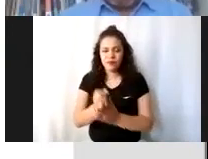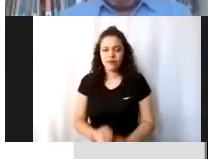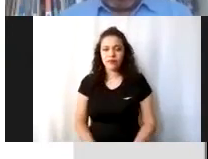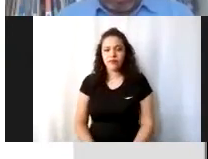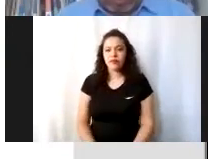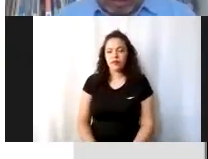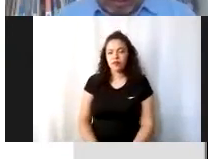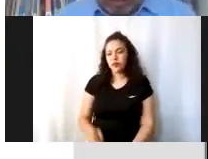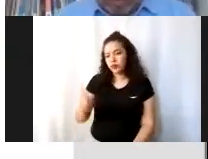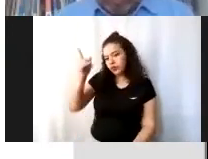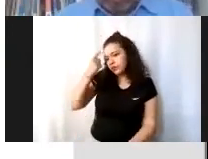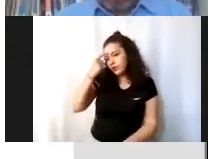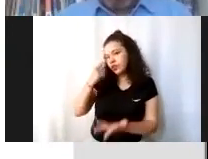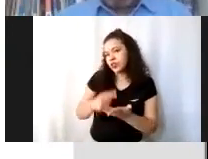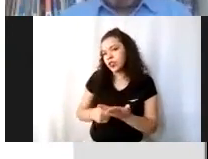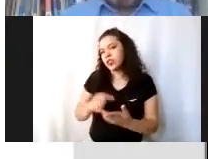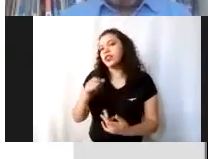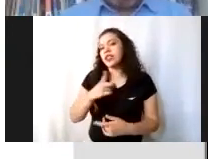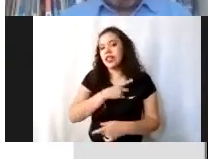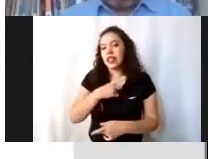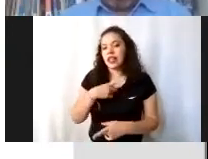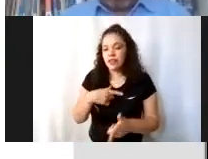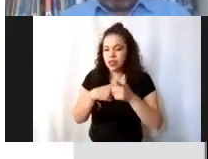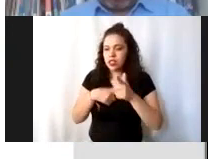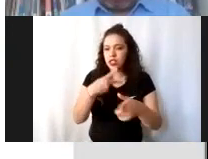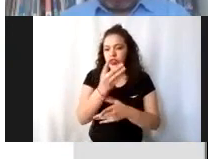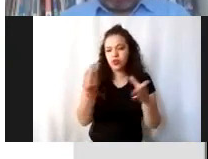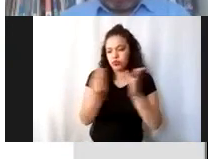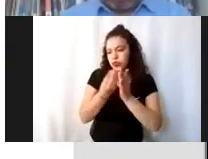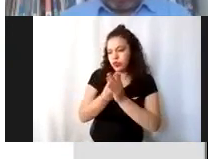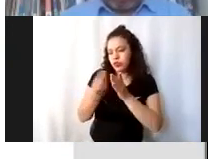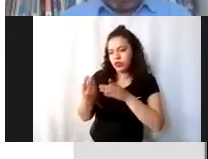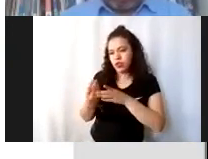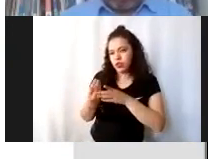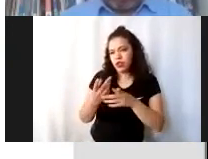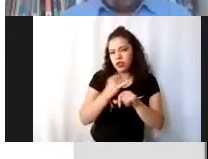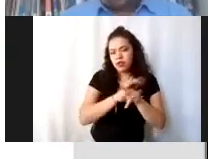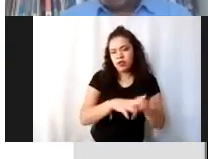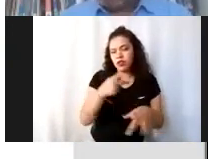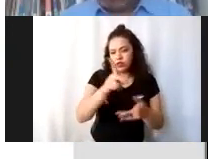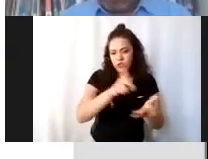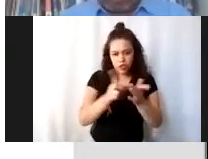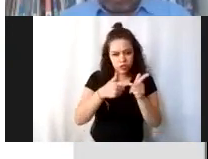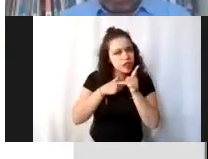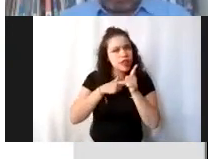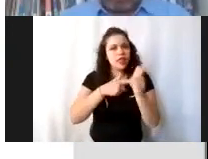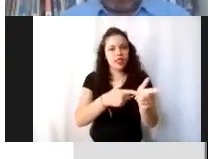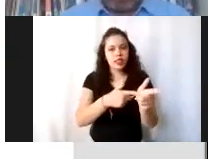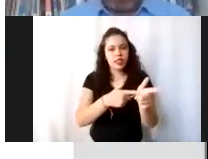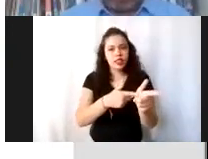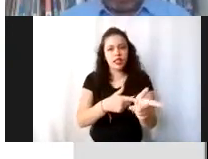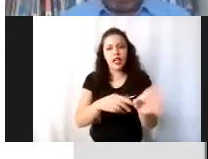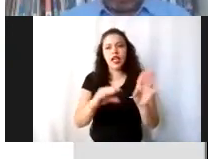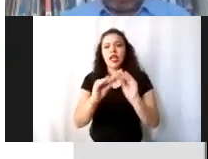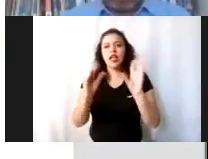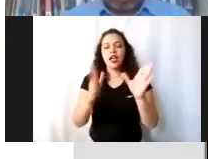Yo considero que sí debe de permanecer su privacidad, o sea, debe de continuar el derecho. Aunque obviamente hay